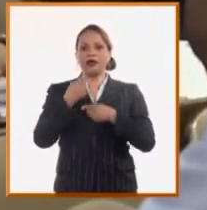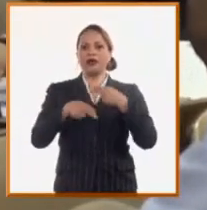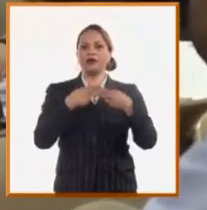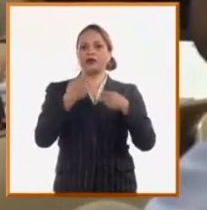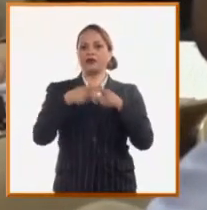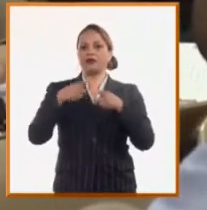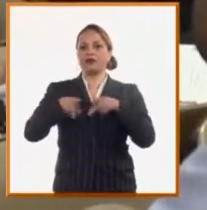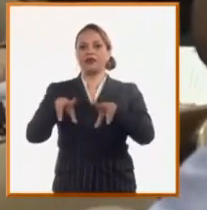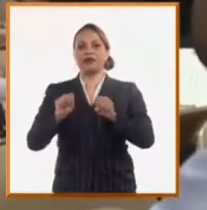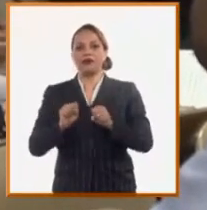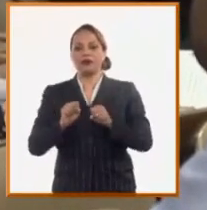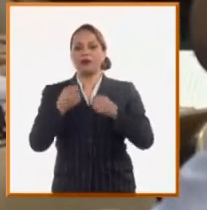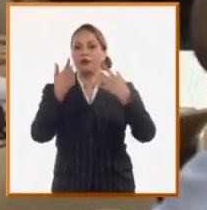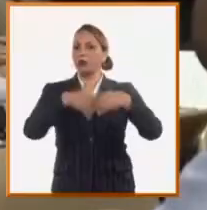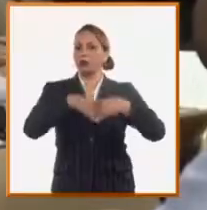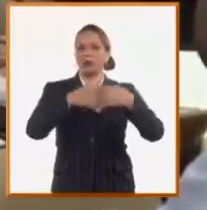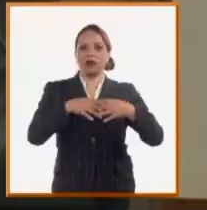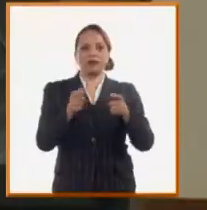Y con eso hacen producciones.